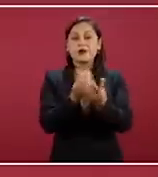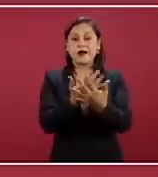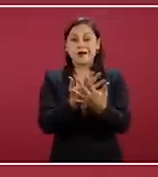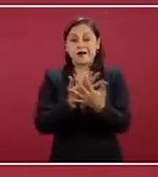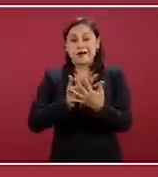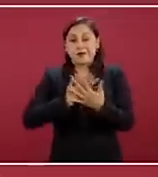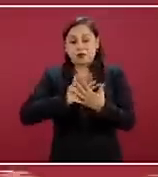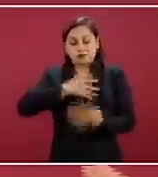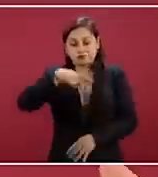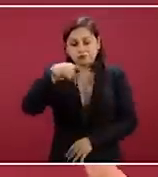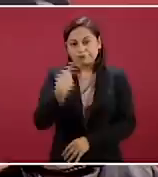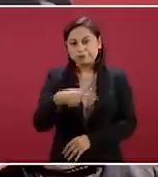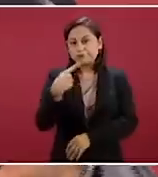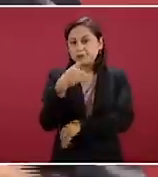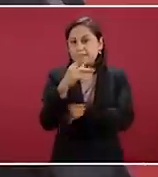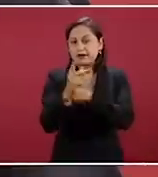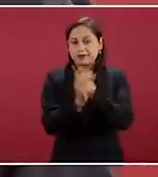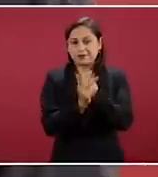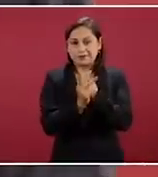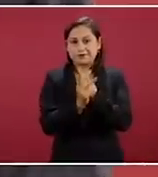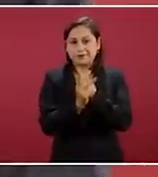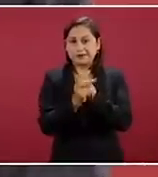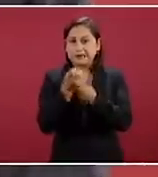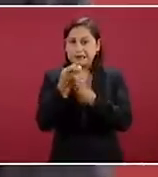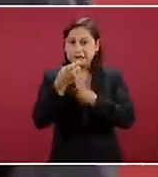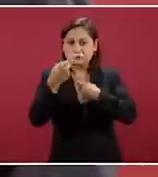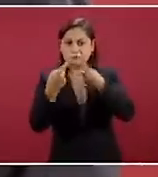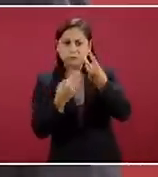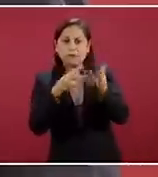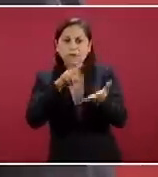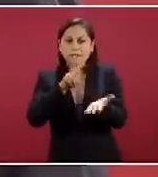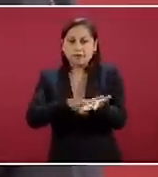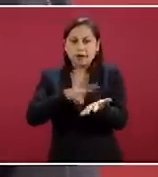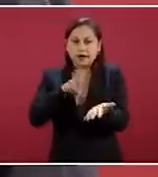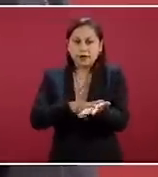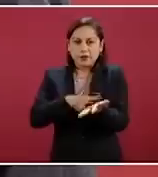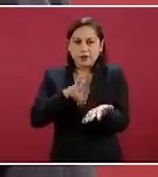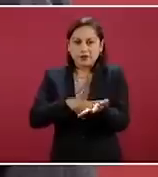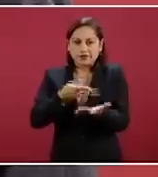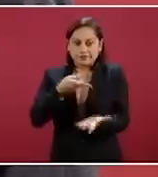Son valores. Entonces, sí,